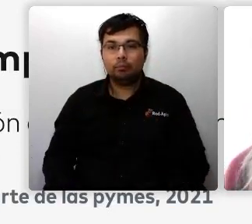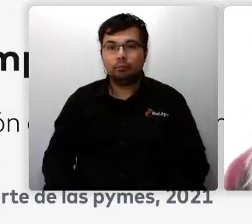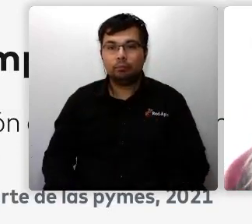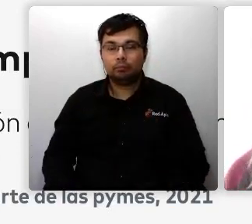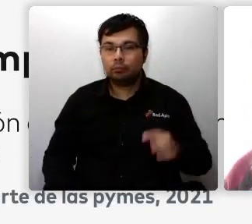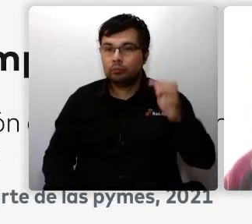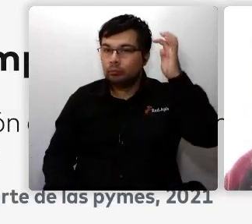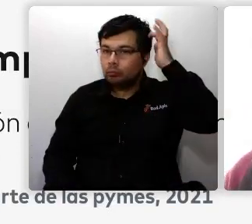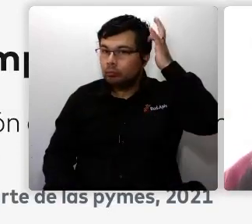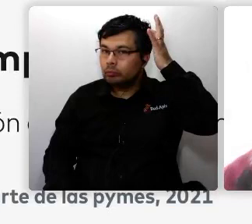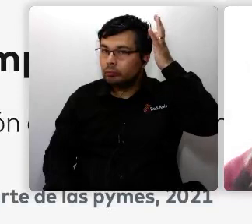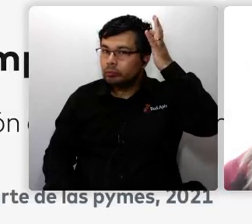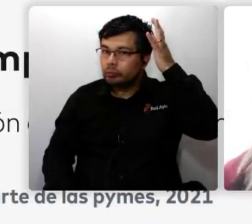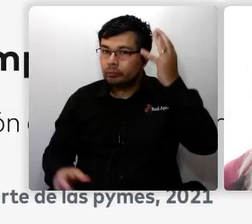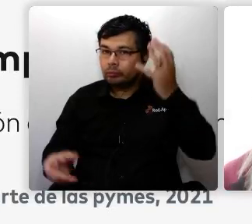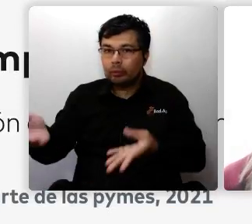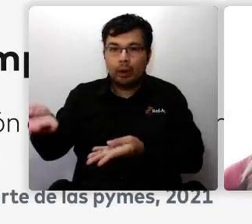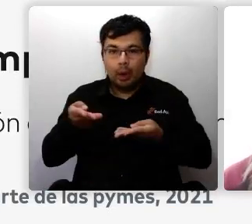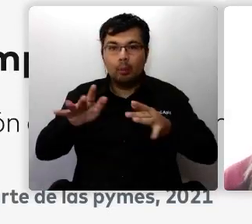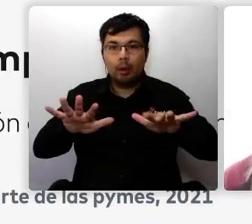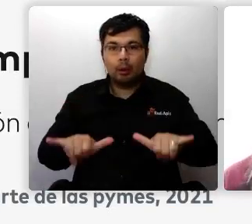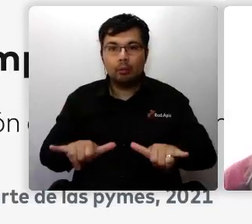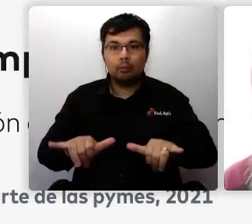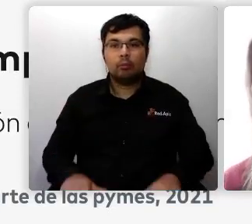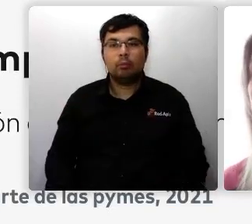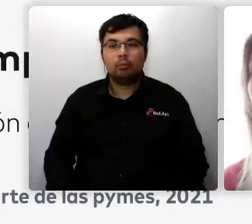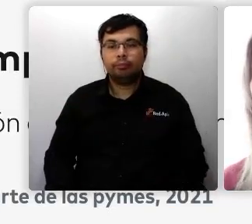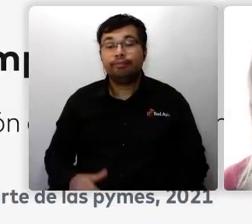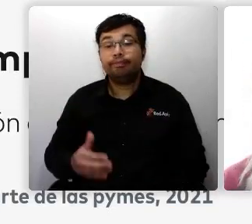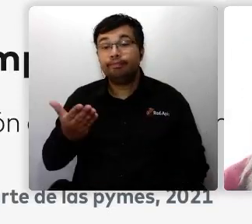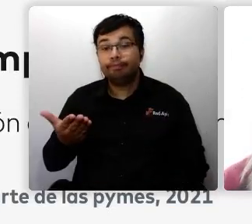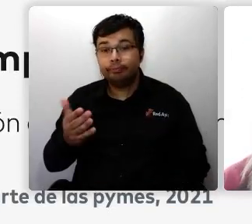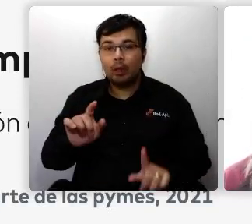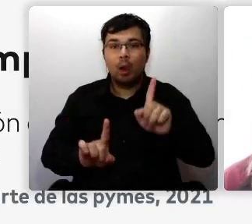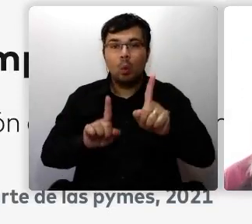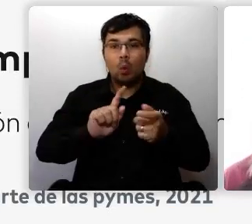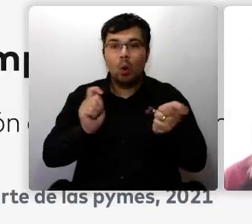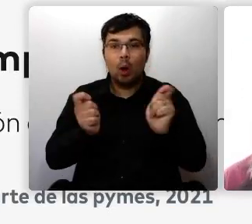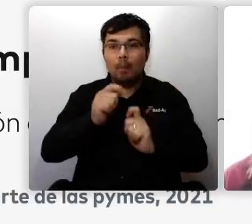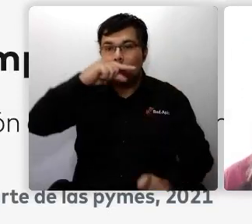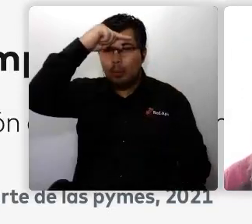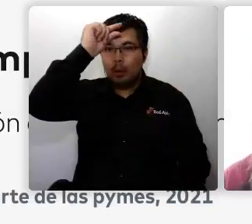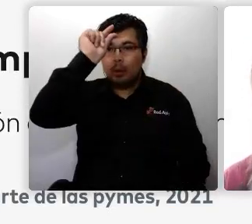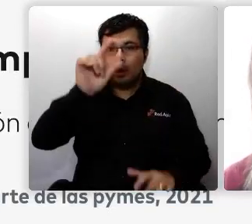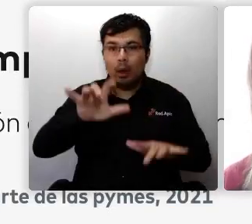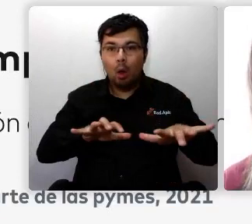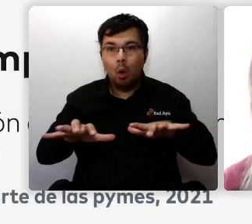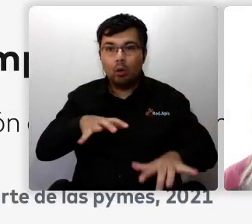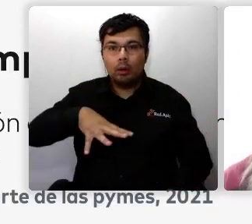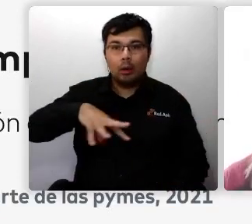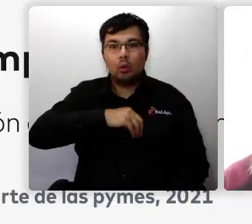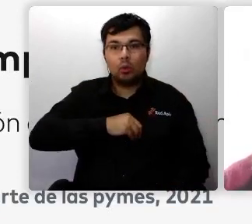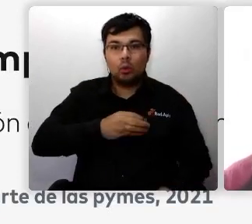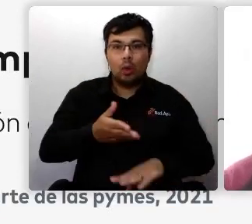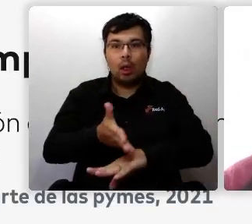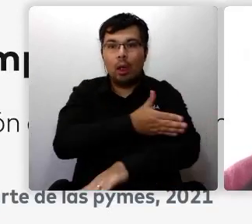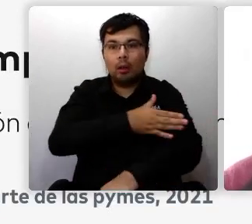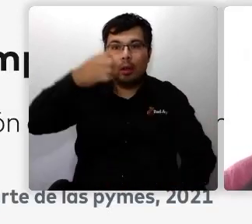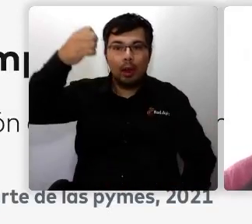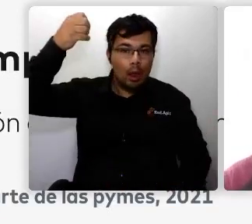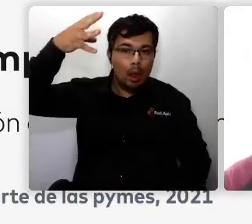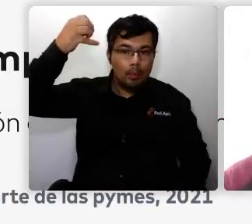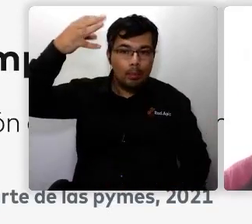Llegaron para quedarse. O sea, definitivamente hubo cambios de paradigmas y cosas que nosotros tenemos que aprender, saber y adaptar